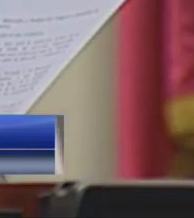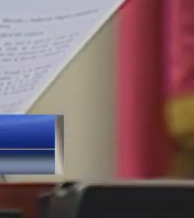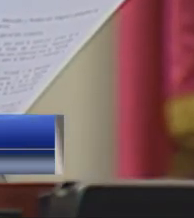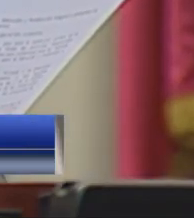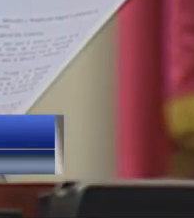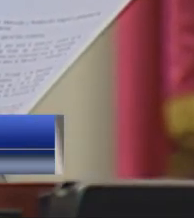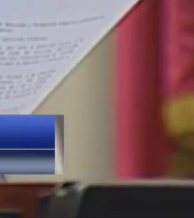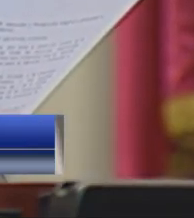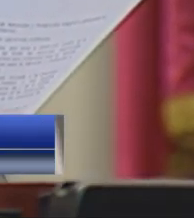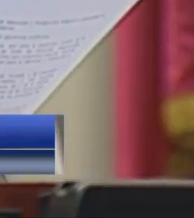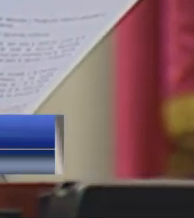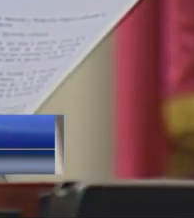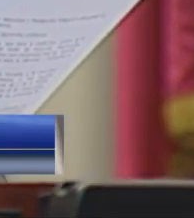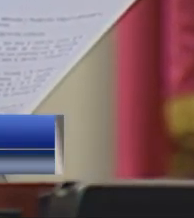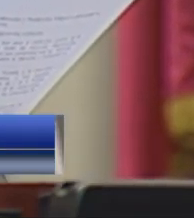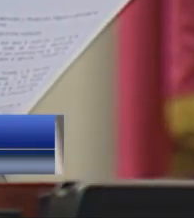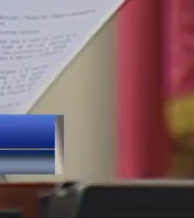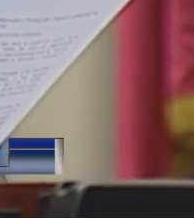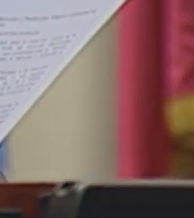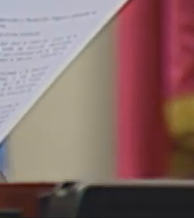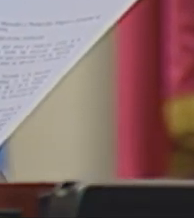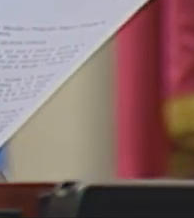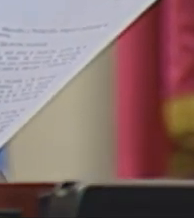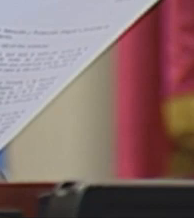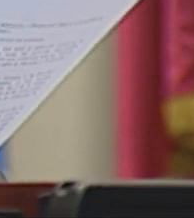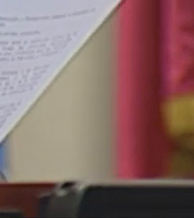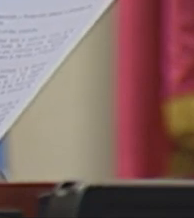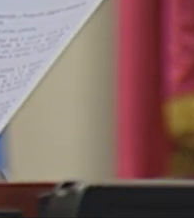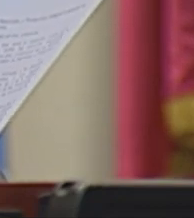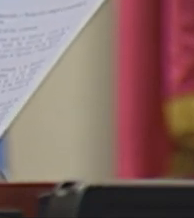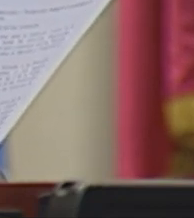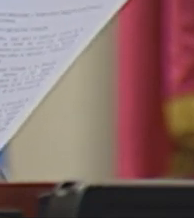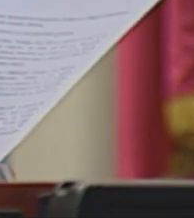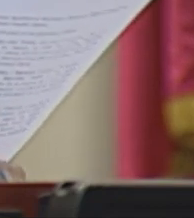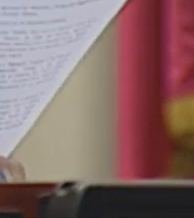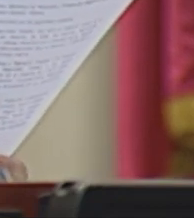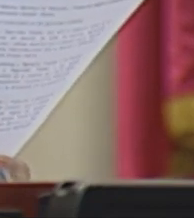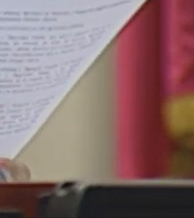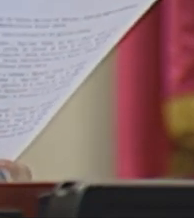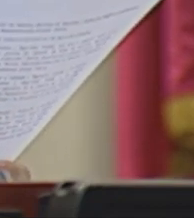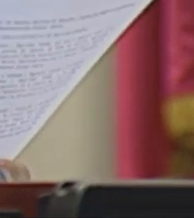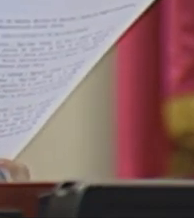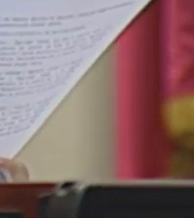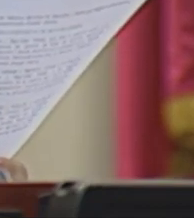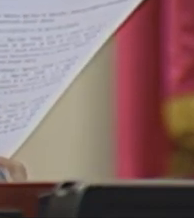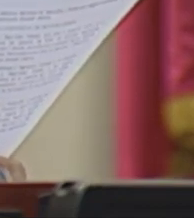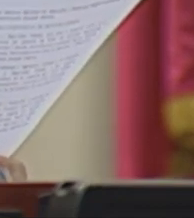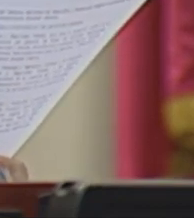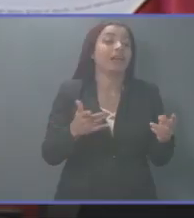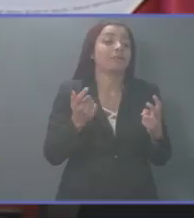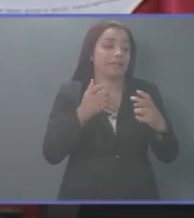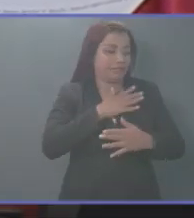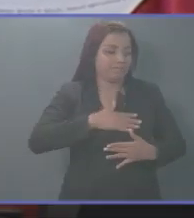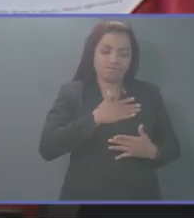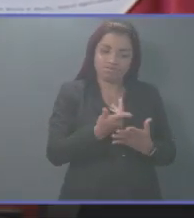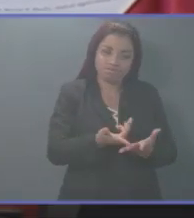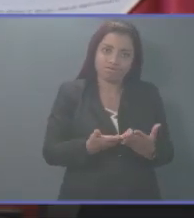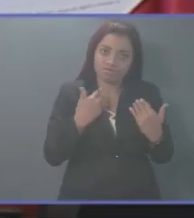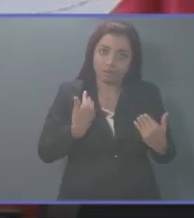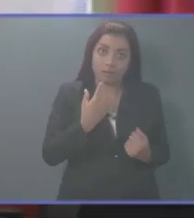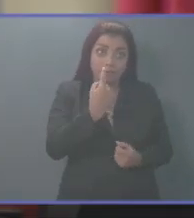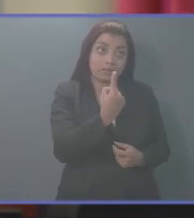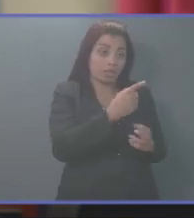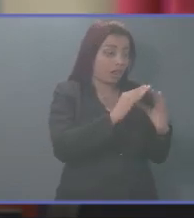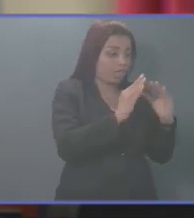por objeto la articulación de los órganos, entidades e instituciones públicas y privadas con responsabilidad en la garantía del pleno goce y ejercicio de los derechos de las